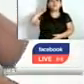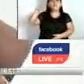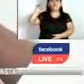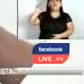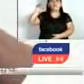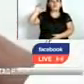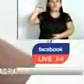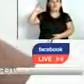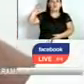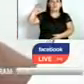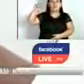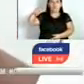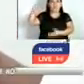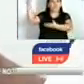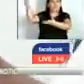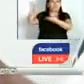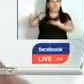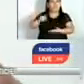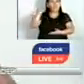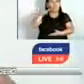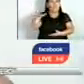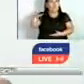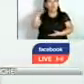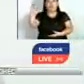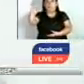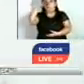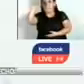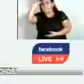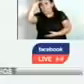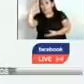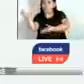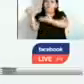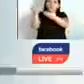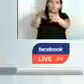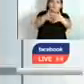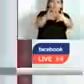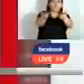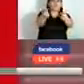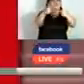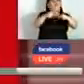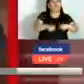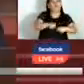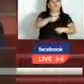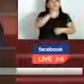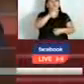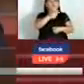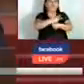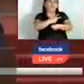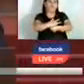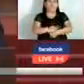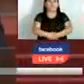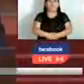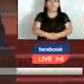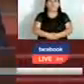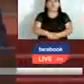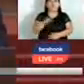cargamento saldrá de India hacia Nueva Jersey y luego a Guatemala. Con esto estaríamos